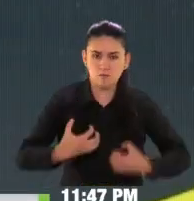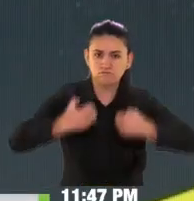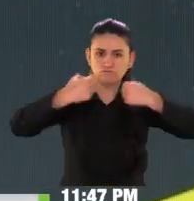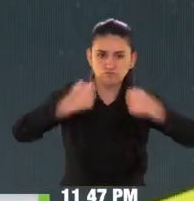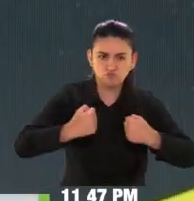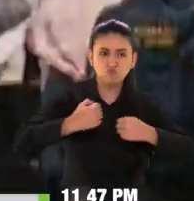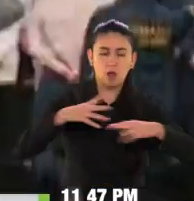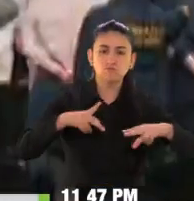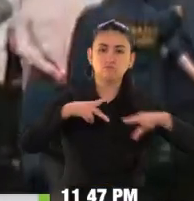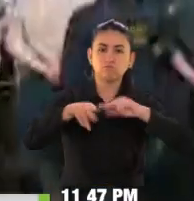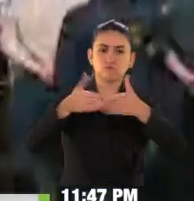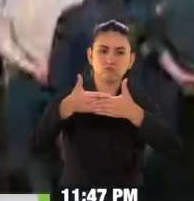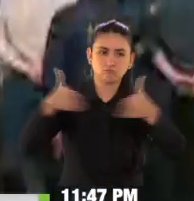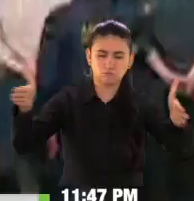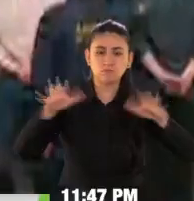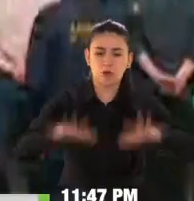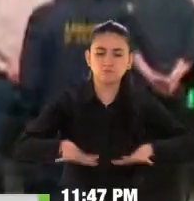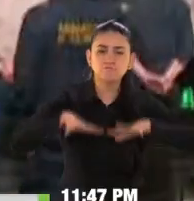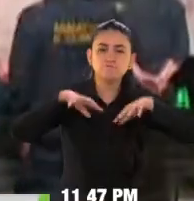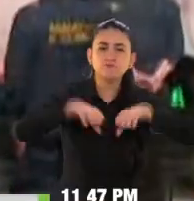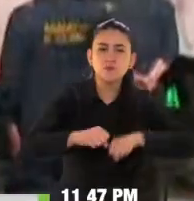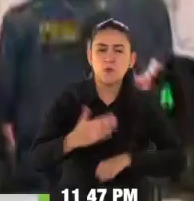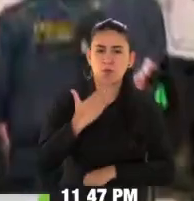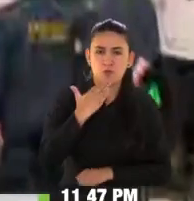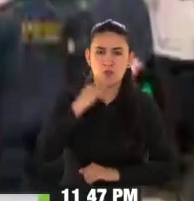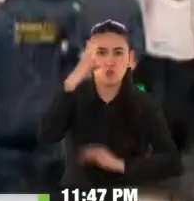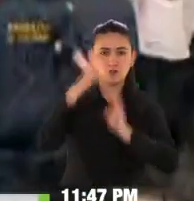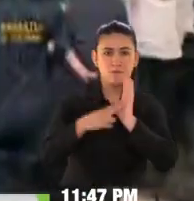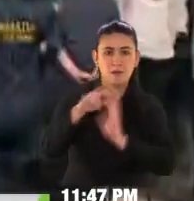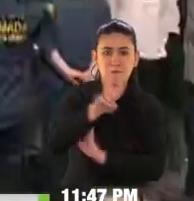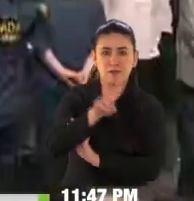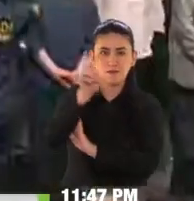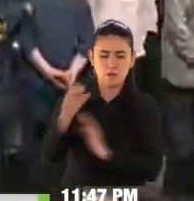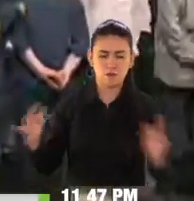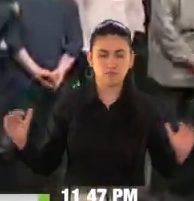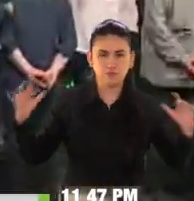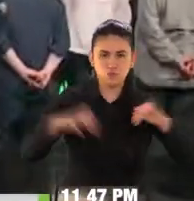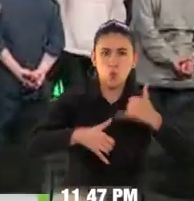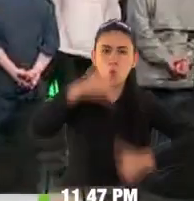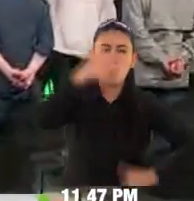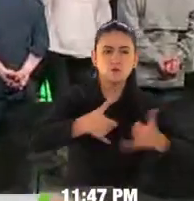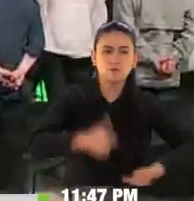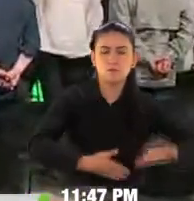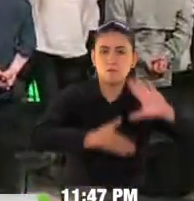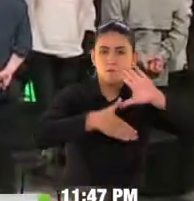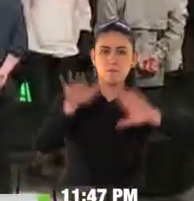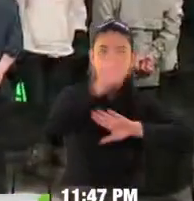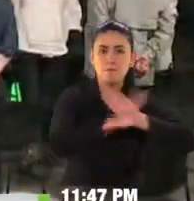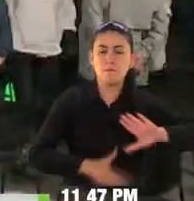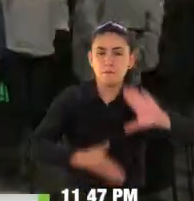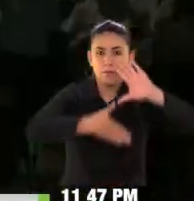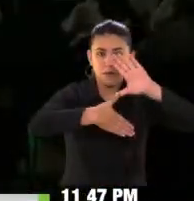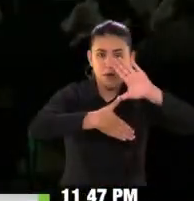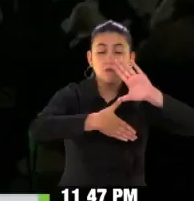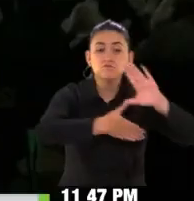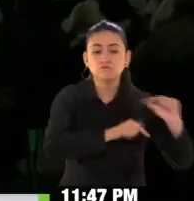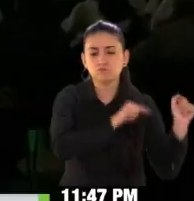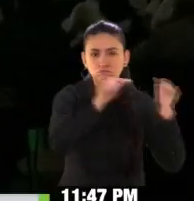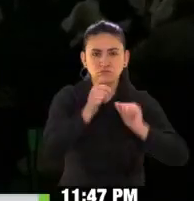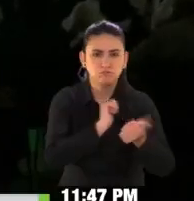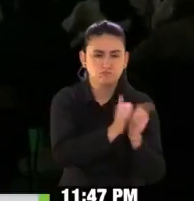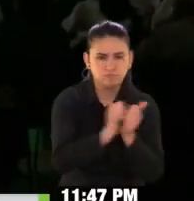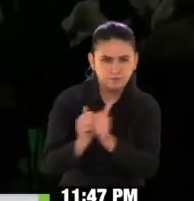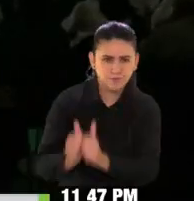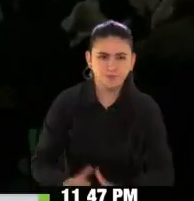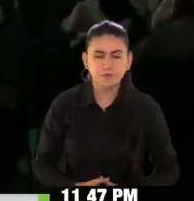presidente de Panam Sports, David Illich, ratificó a la ciudad como organizadora de las justas, en la cual se esperan más de 9.000 atletas de 41